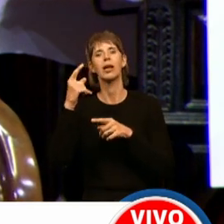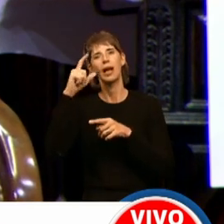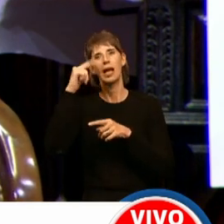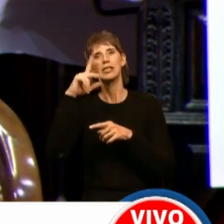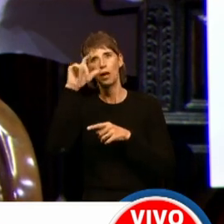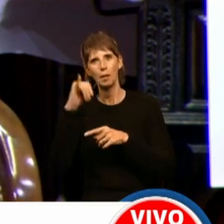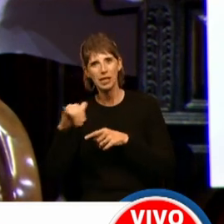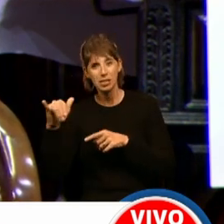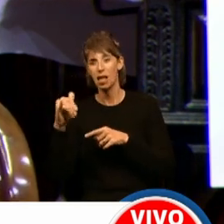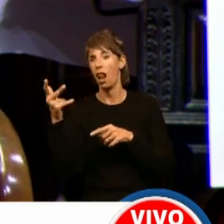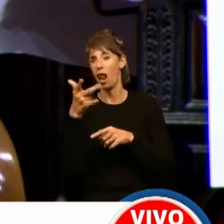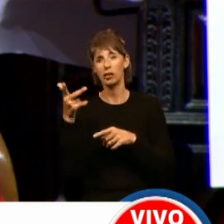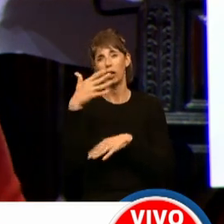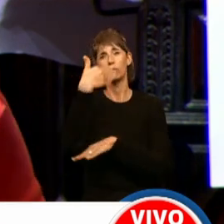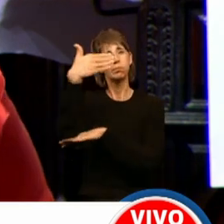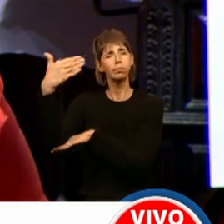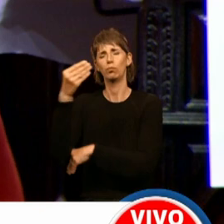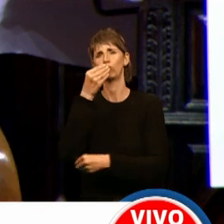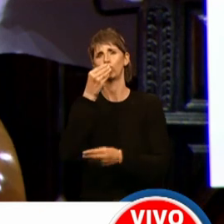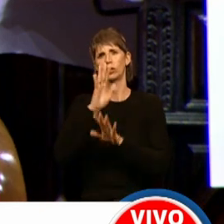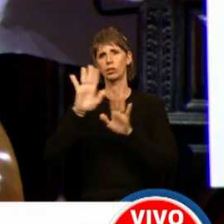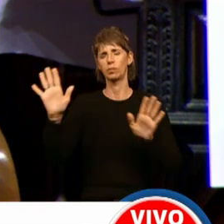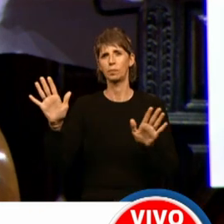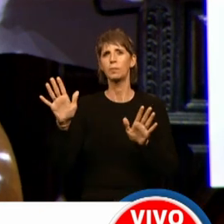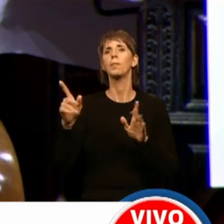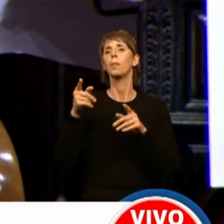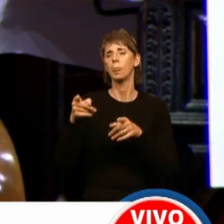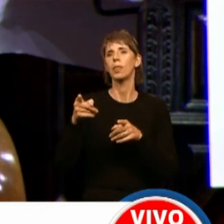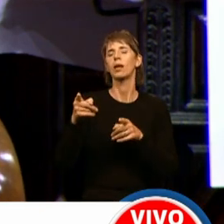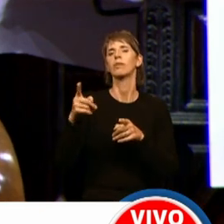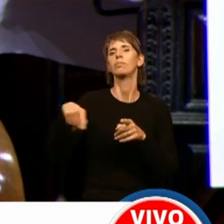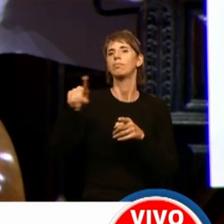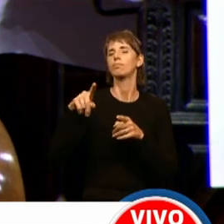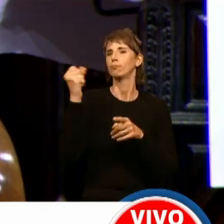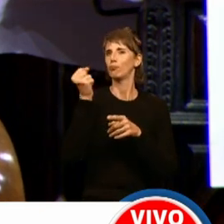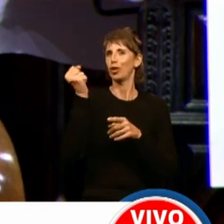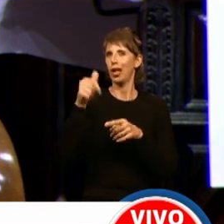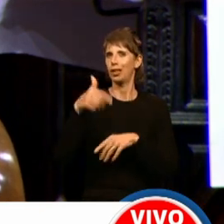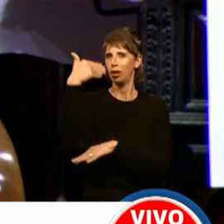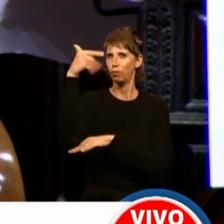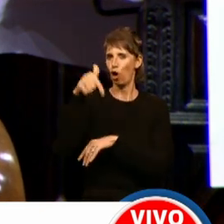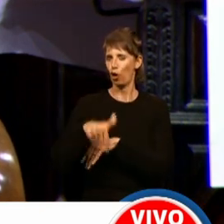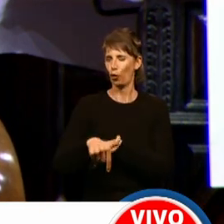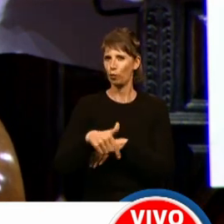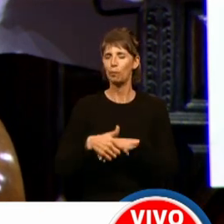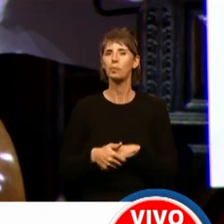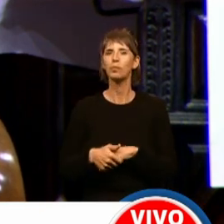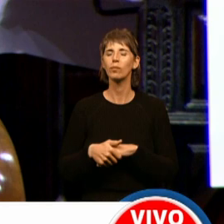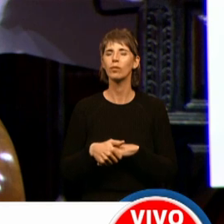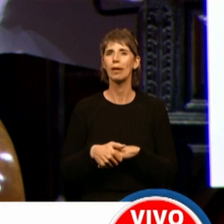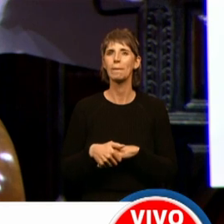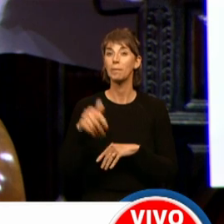verdad que han tenido intervenciones impecables y que hacen y ameritan justamente la representatividad de este debate es decir que el tratamiento